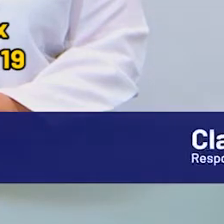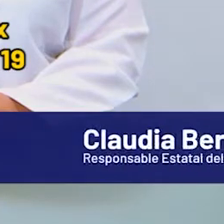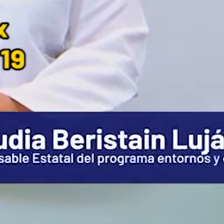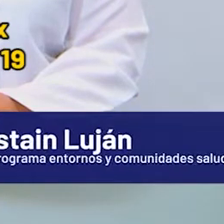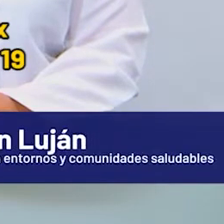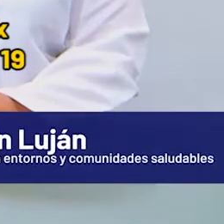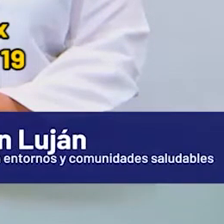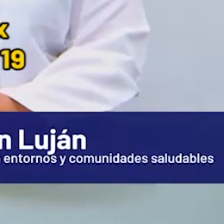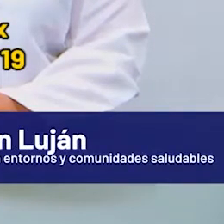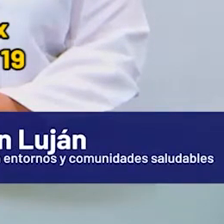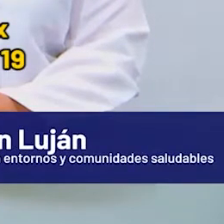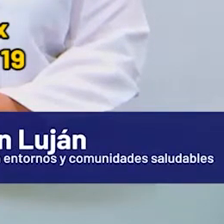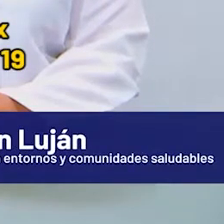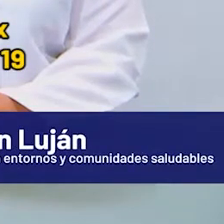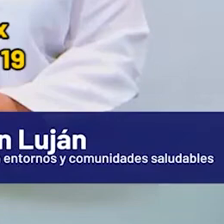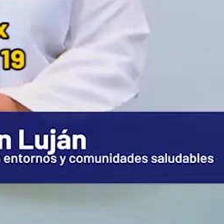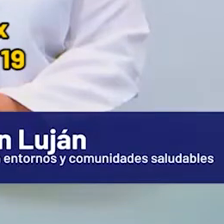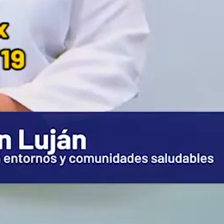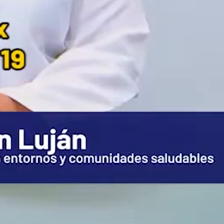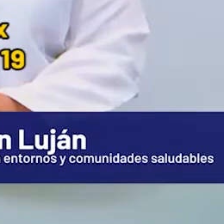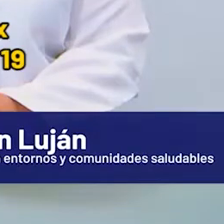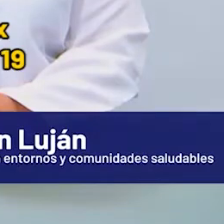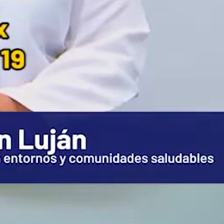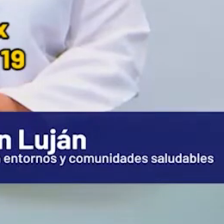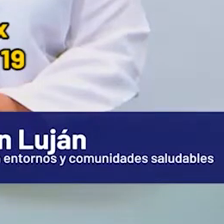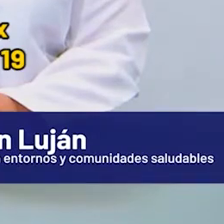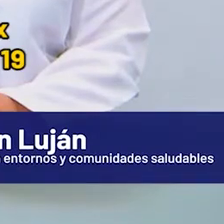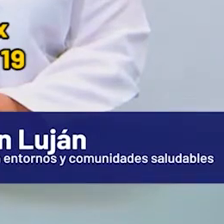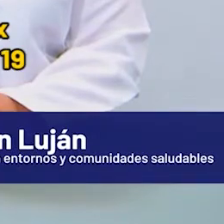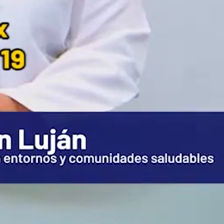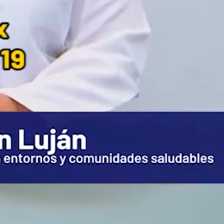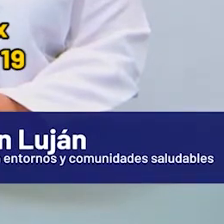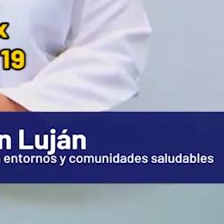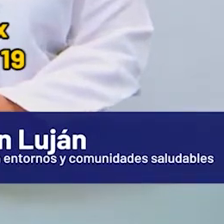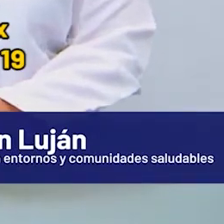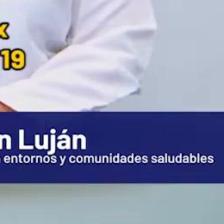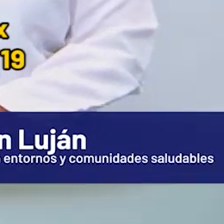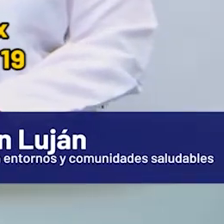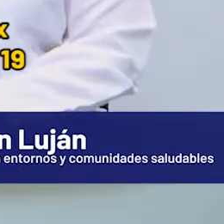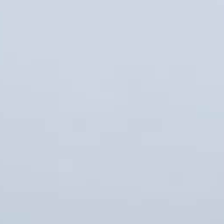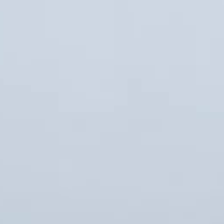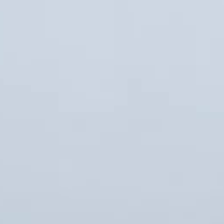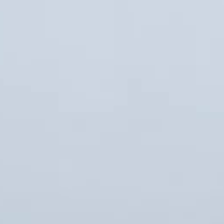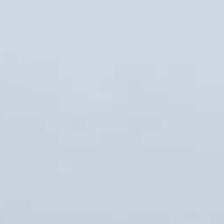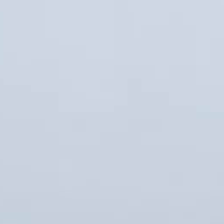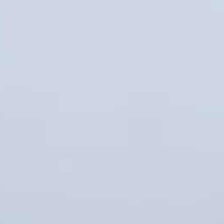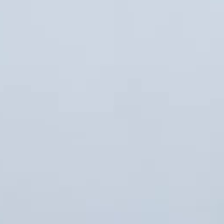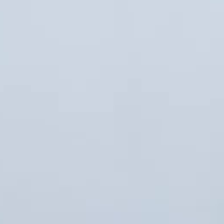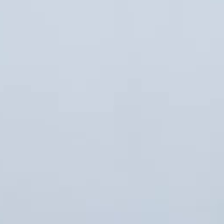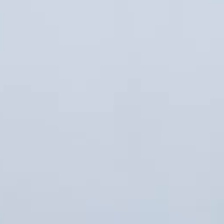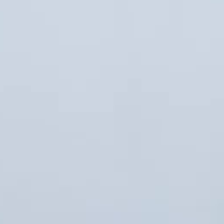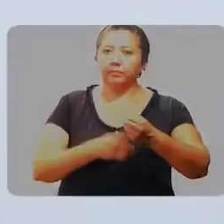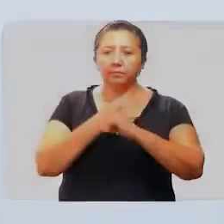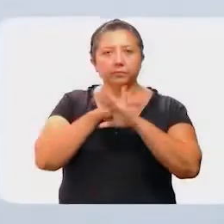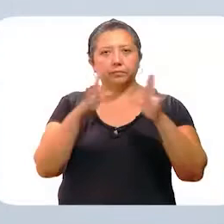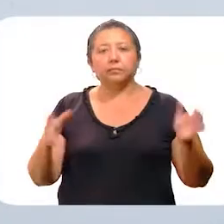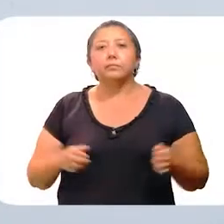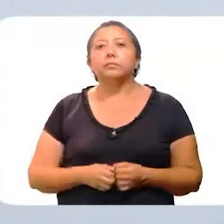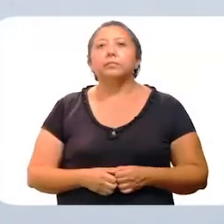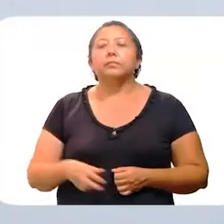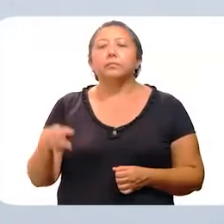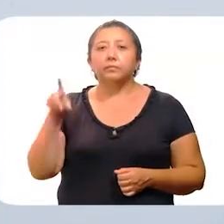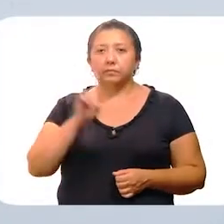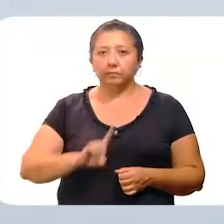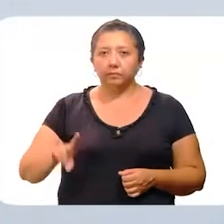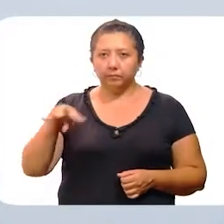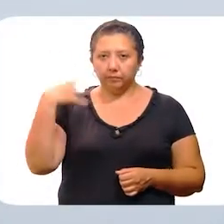Buenas tardes. Nos disponemos a dar el informe médico relacionado con el COVID-19 en Yucatán. Adelante, doctora Claudia. Gracias, doctora. Buenas tardes. Este es el parte médico de